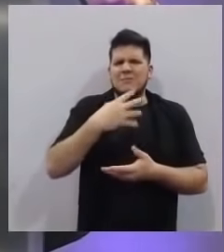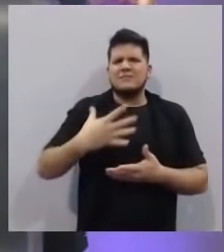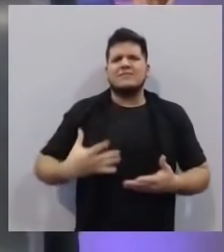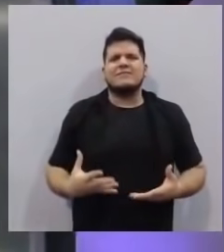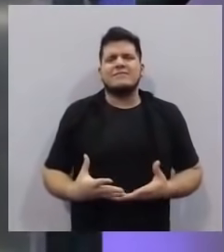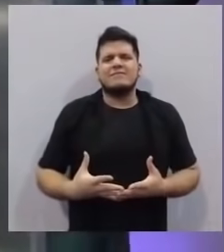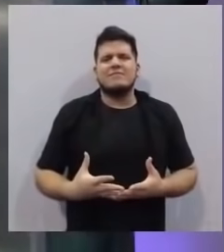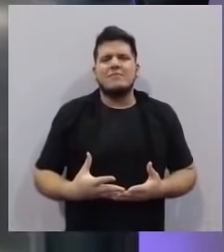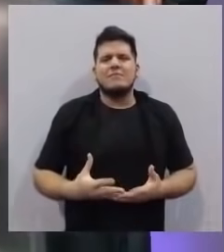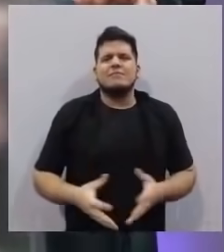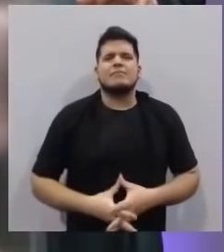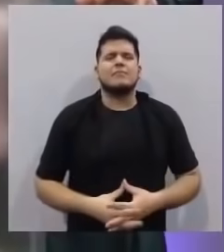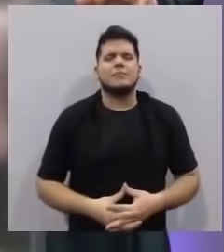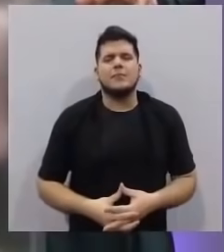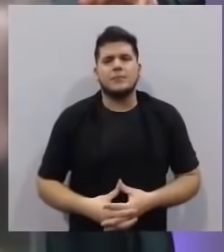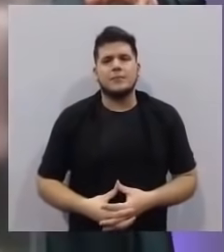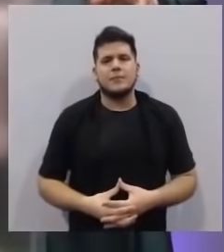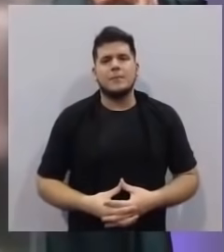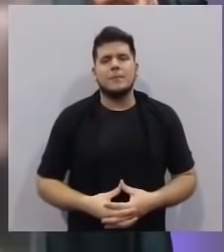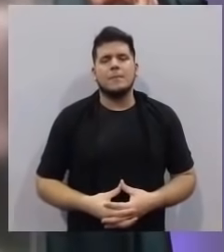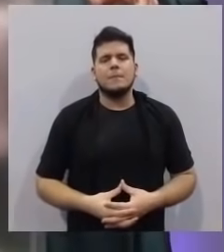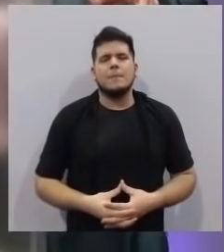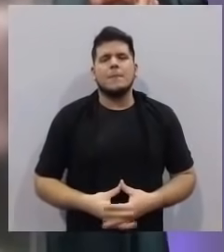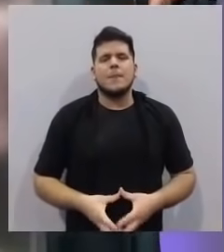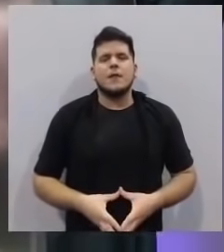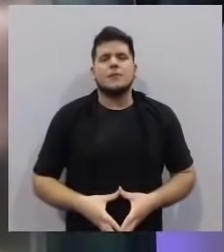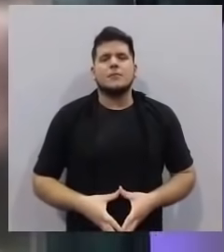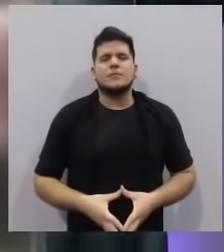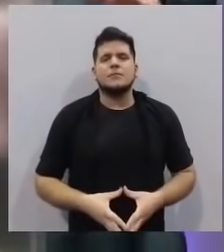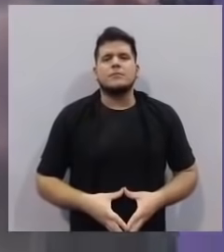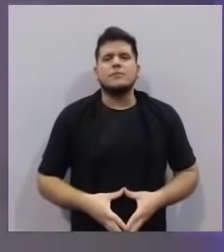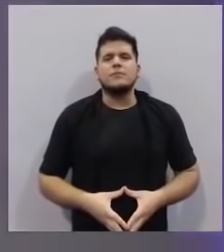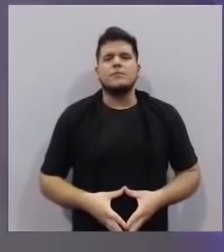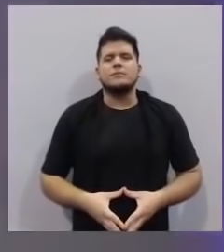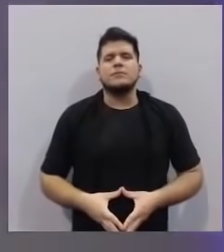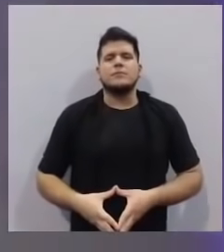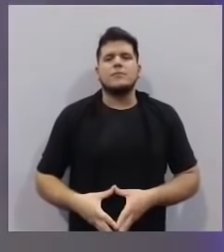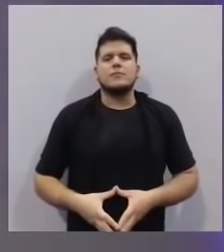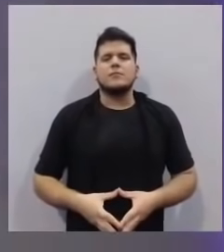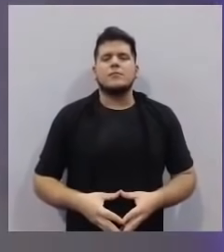porque no disfrutarlo dígalo otra vez porque no disfrutarlo